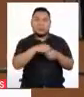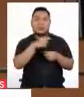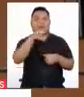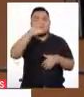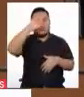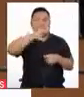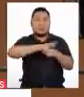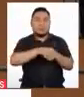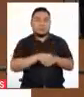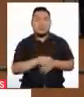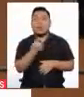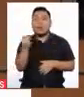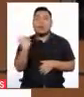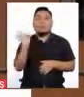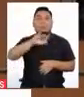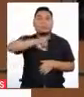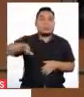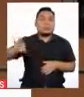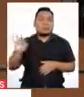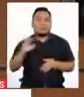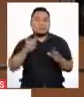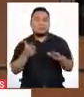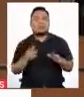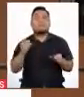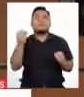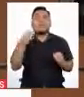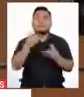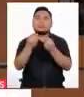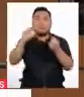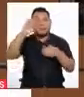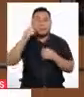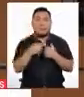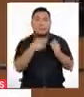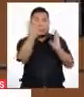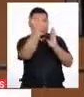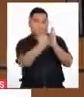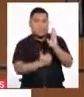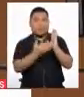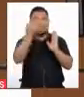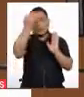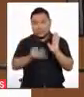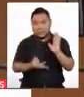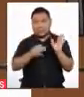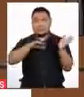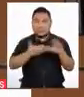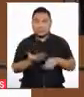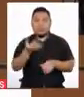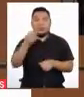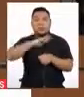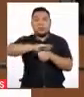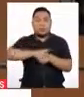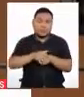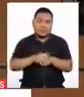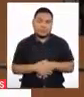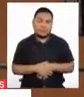este listado. Pero lo que estamos llevando es un registro real de los fallecidos que han sido confirmados por COVID,